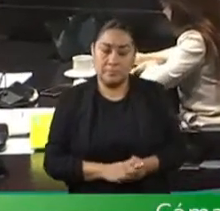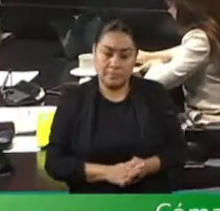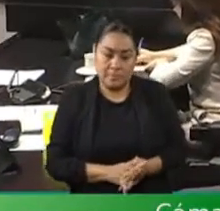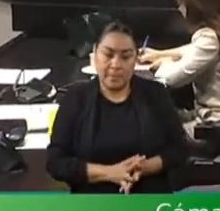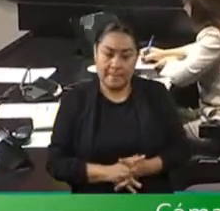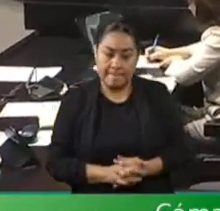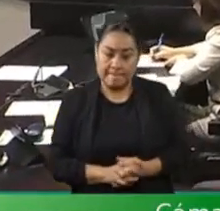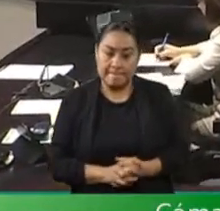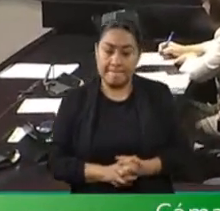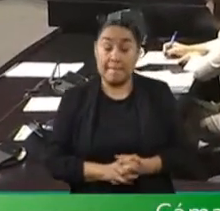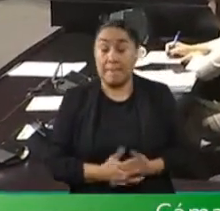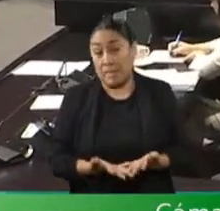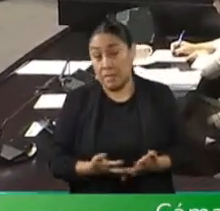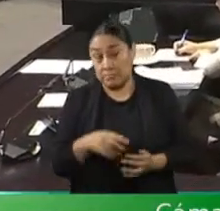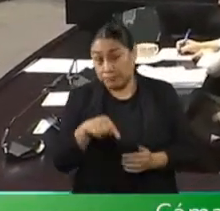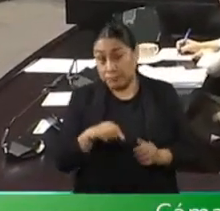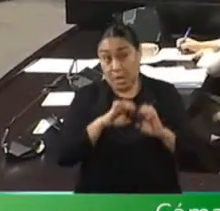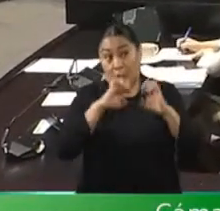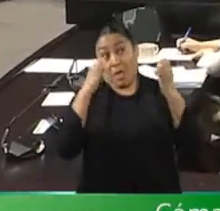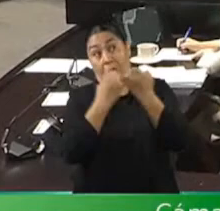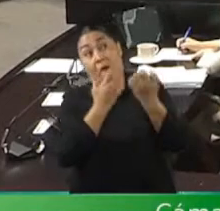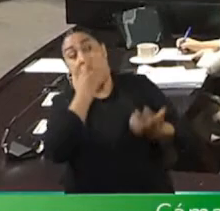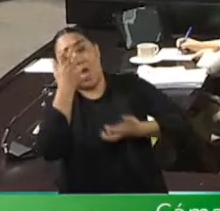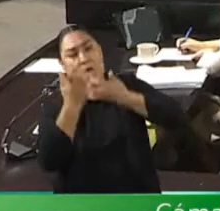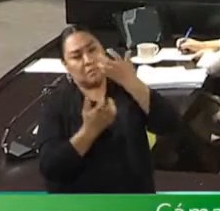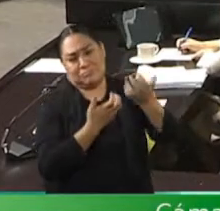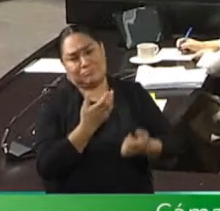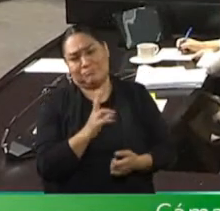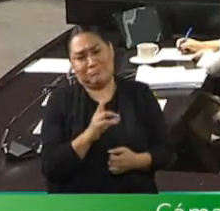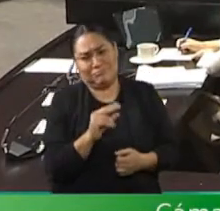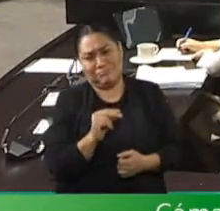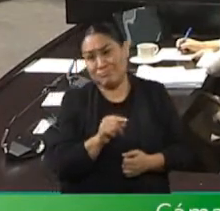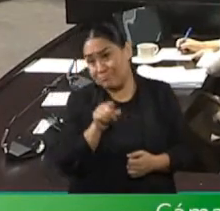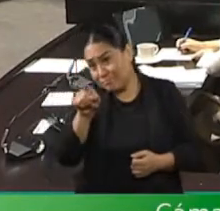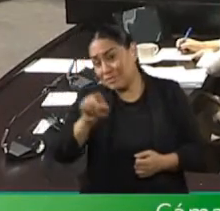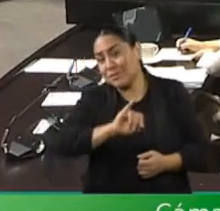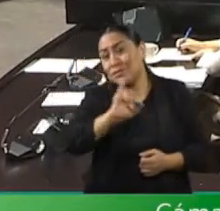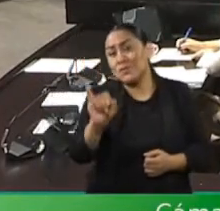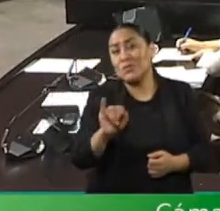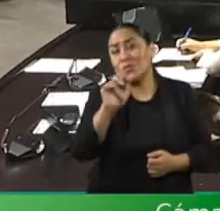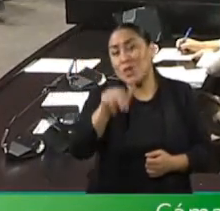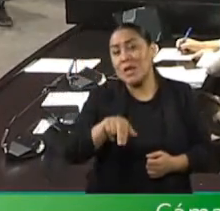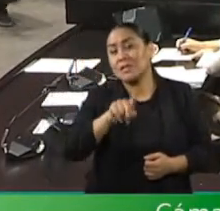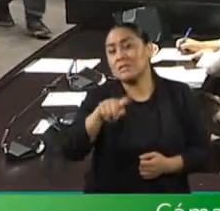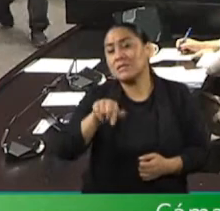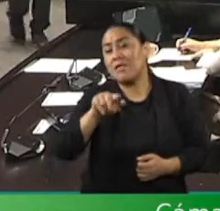No es estadio para que grite así, Juan Zavala.